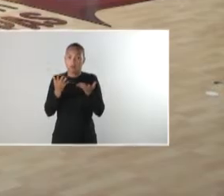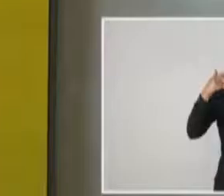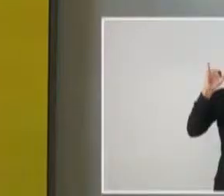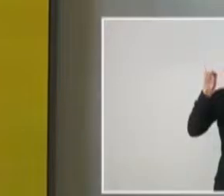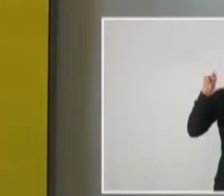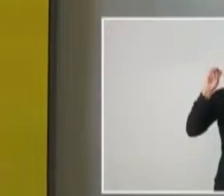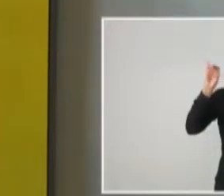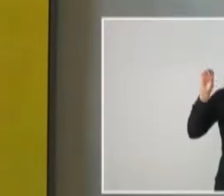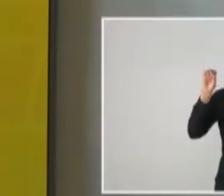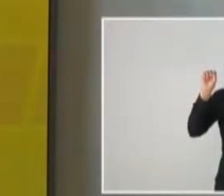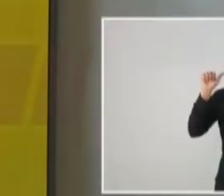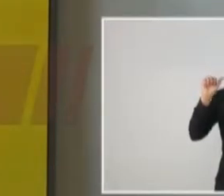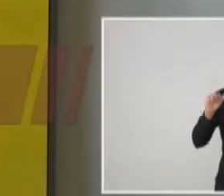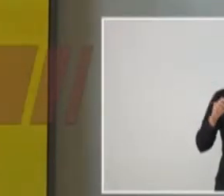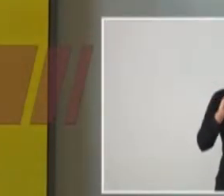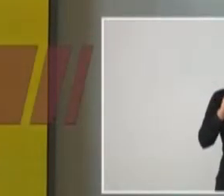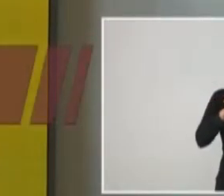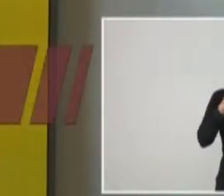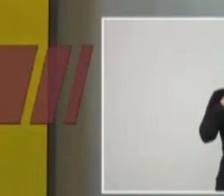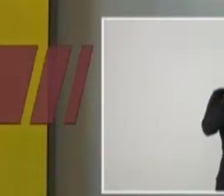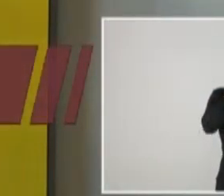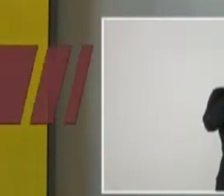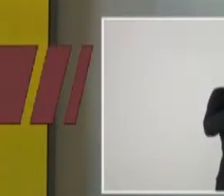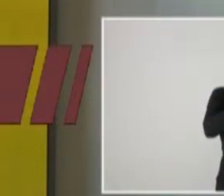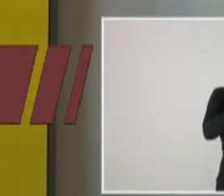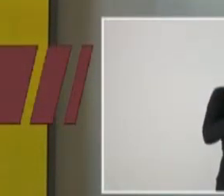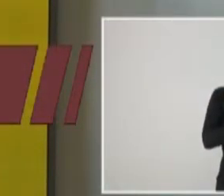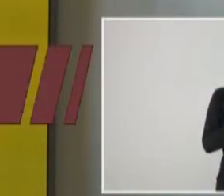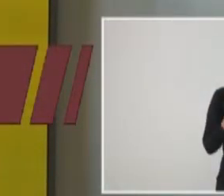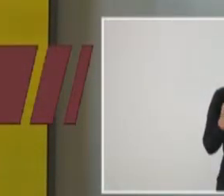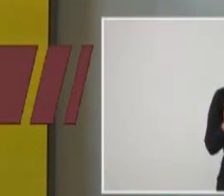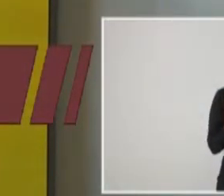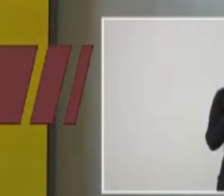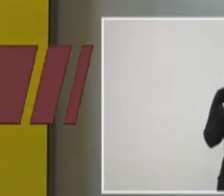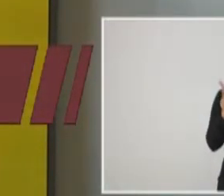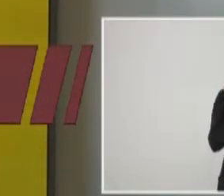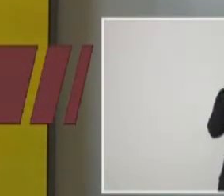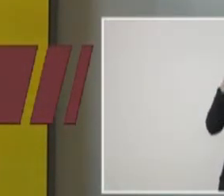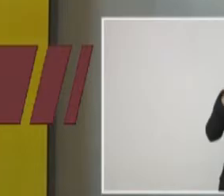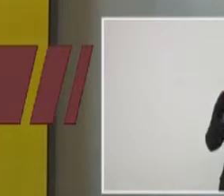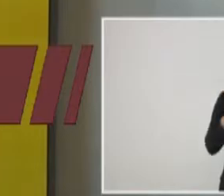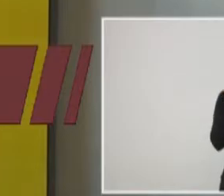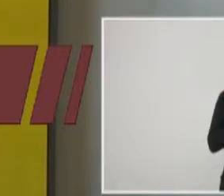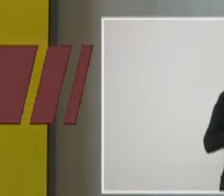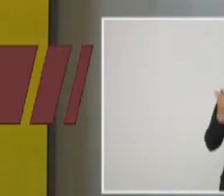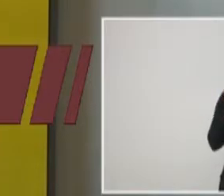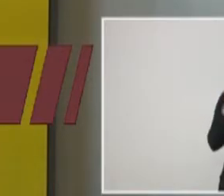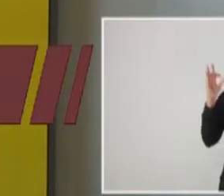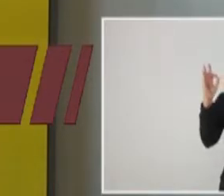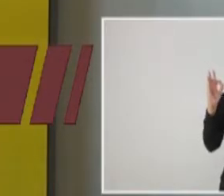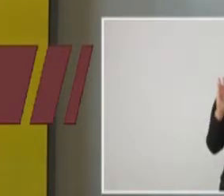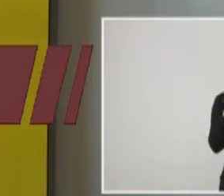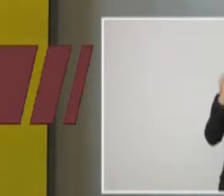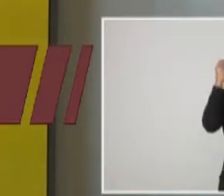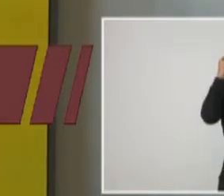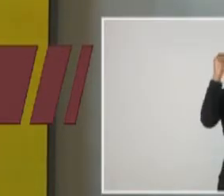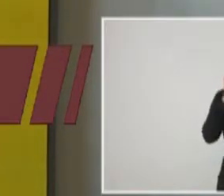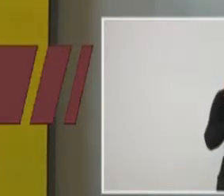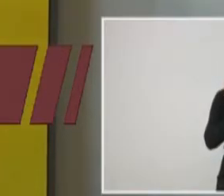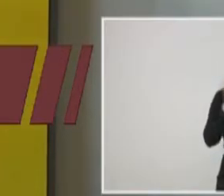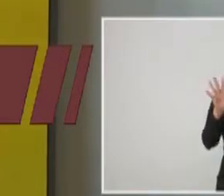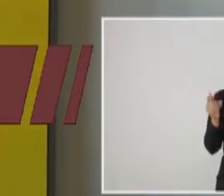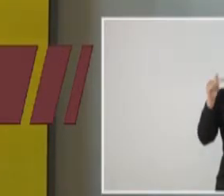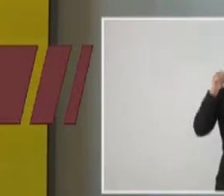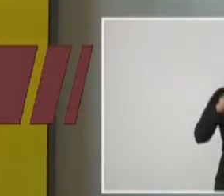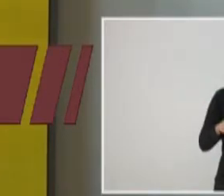coalición PRI-Partido Verde Nueva Alianza, Baltasar Hinojosa Ochoa, destacó ante sus competidores con más y mejores propuestas en temas como